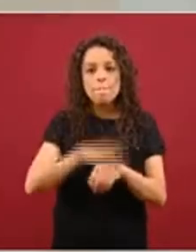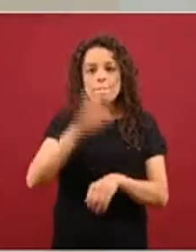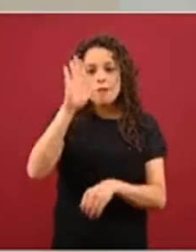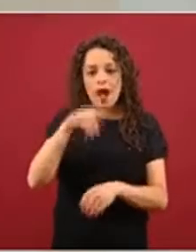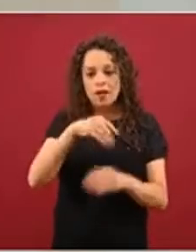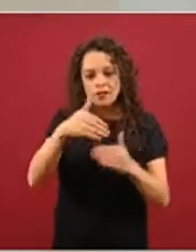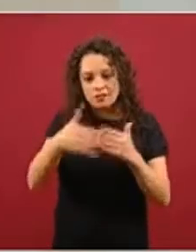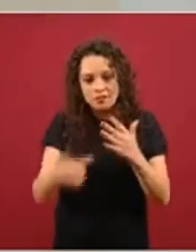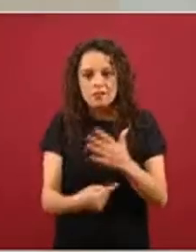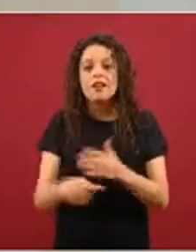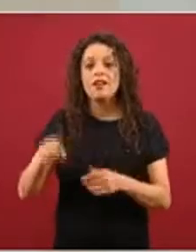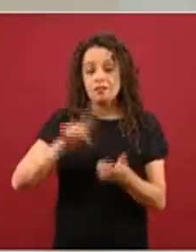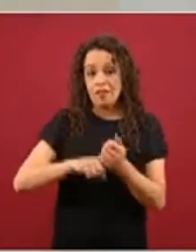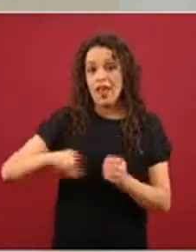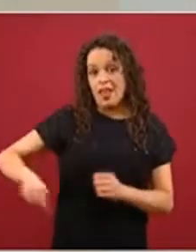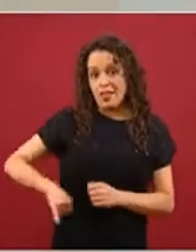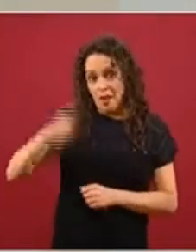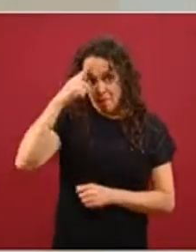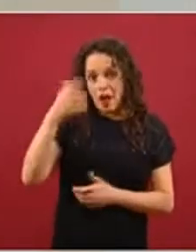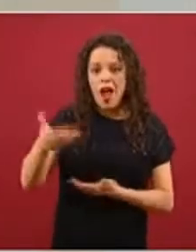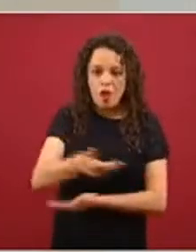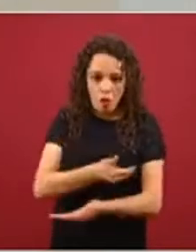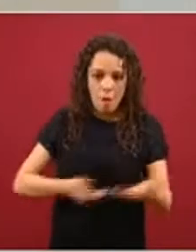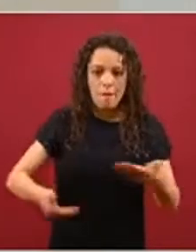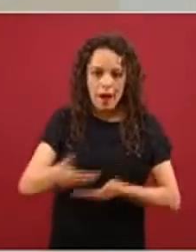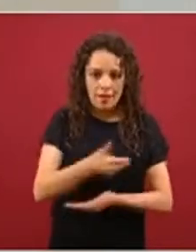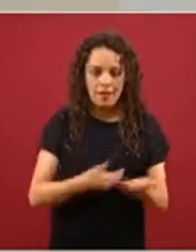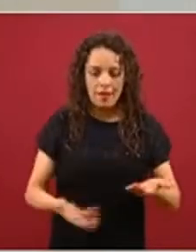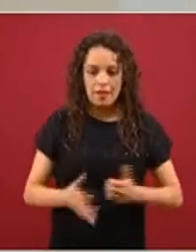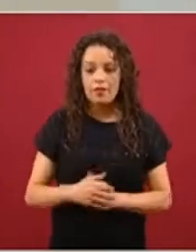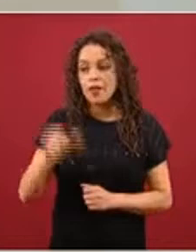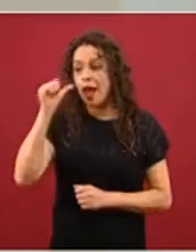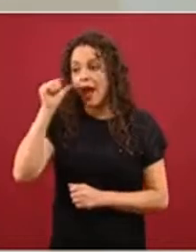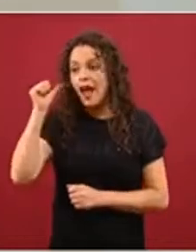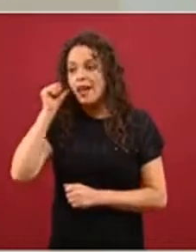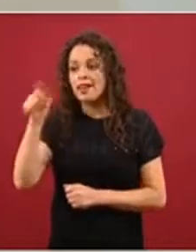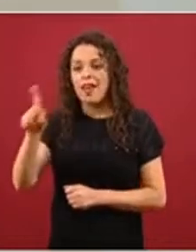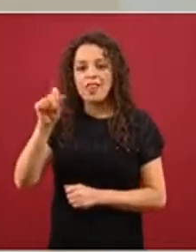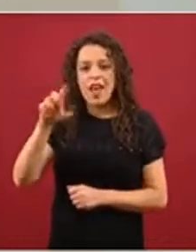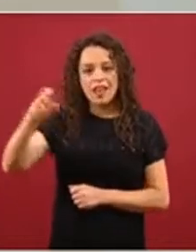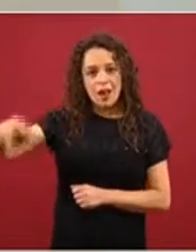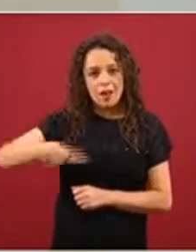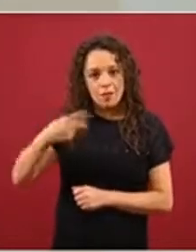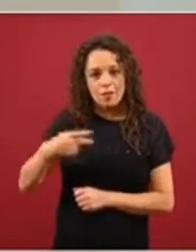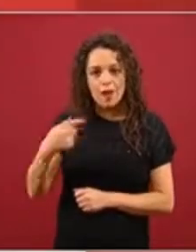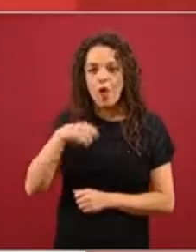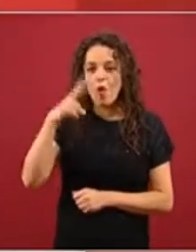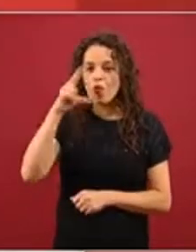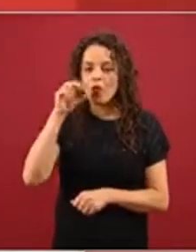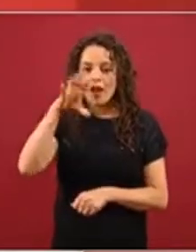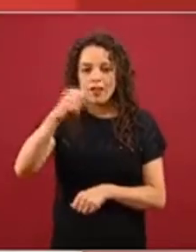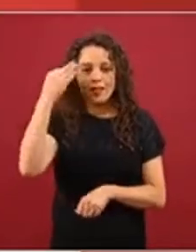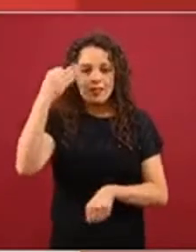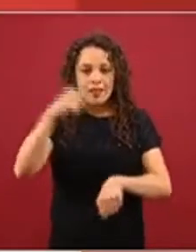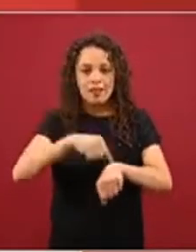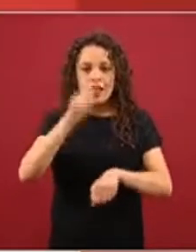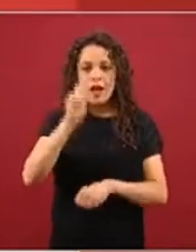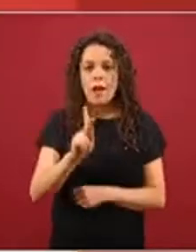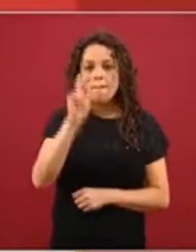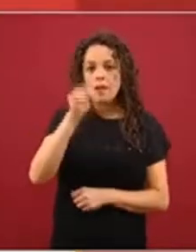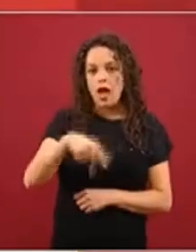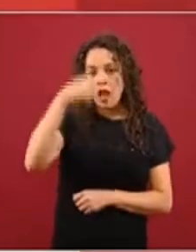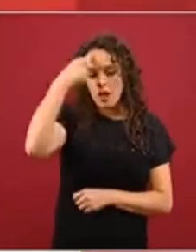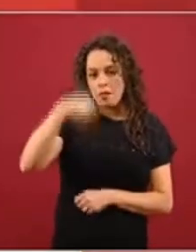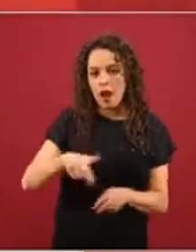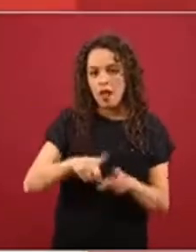compartir. Ayer, con motivo de su pregunta, Daniel, muchas gracias, ya no me dio tiempo comentar del plan de desarrollo de los